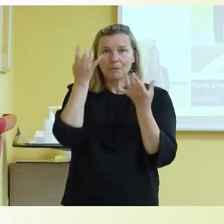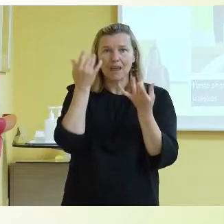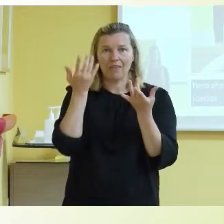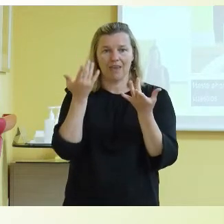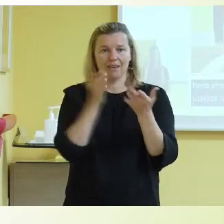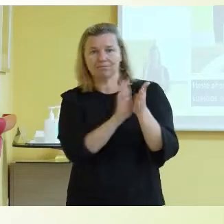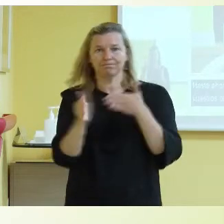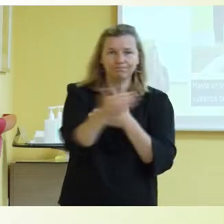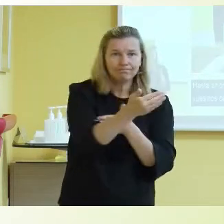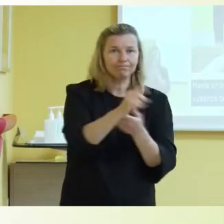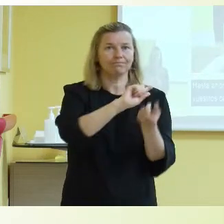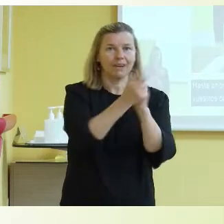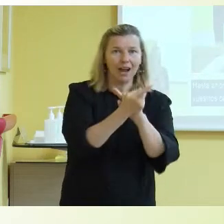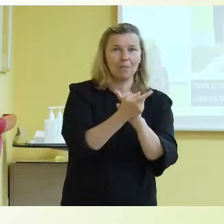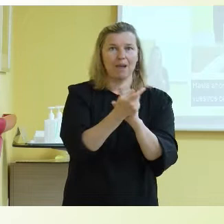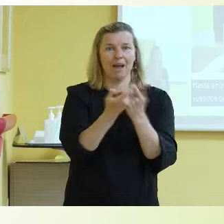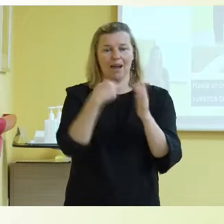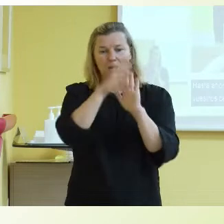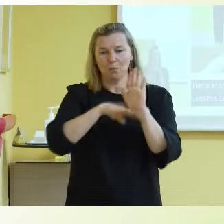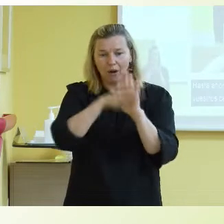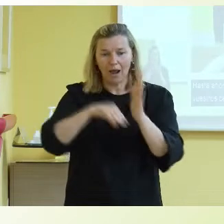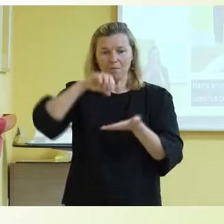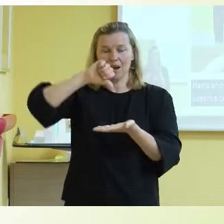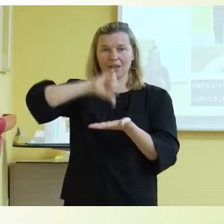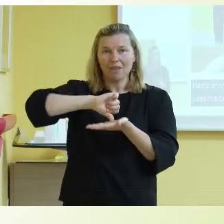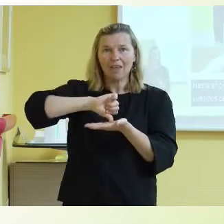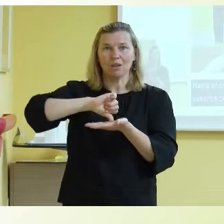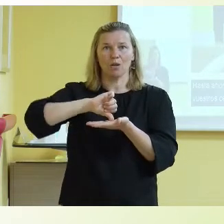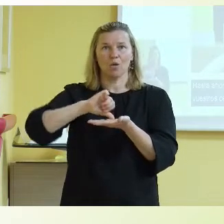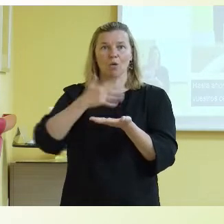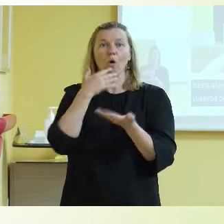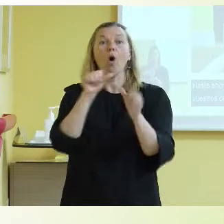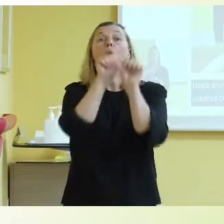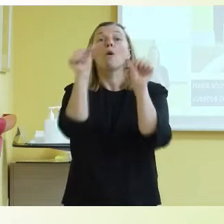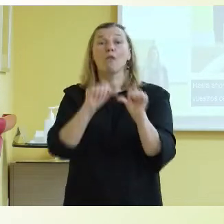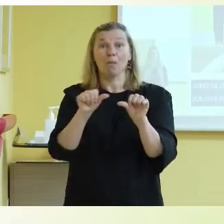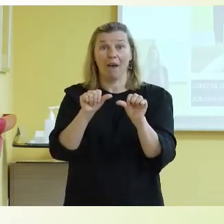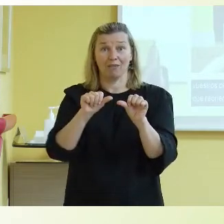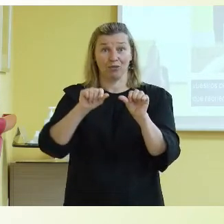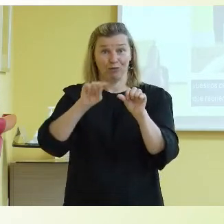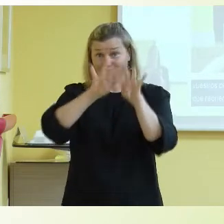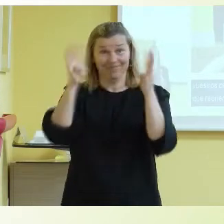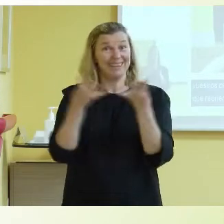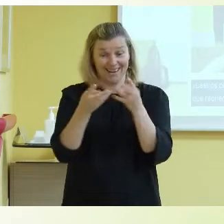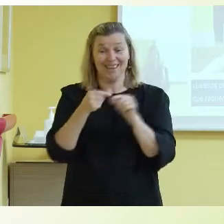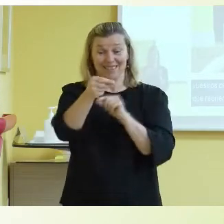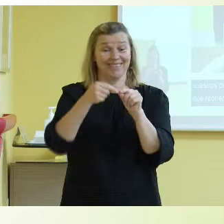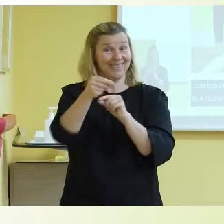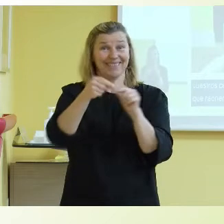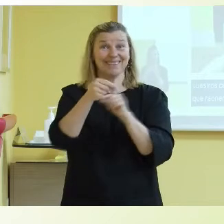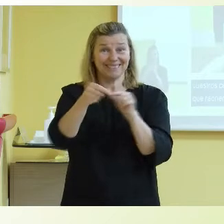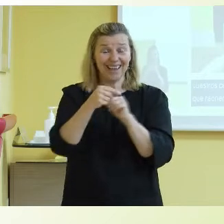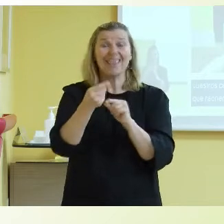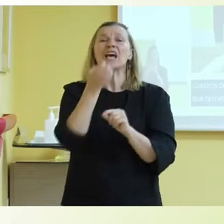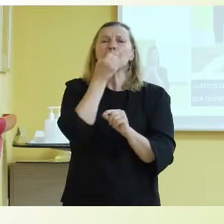de los programas que hacemos en el centro pues a formatos online, que son deseables hasta cierto punto, pero que